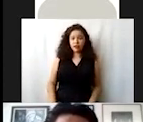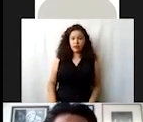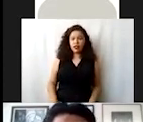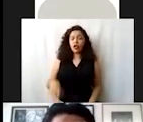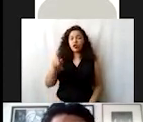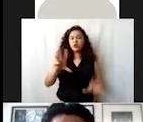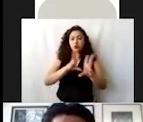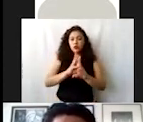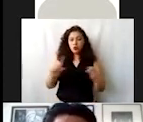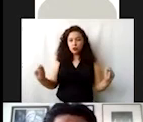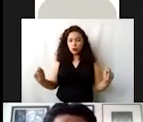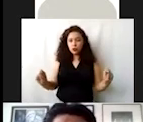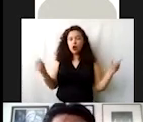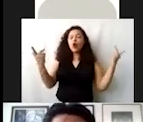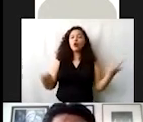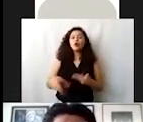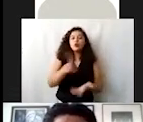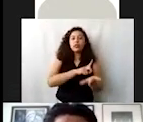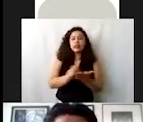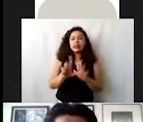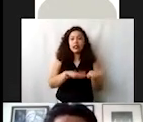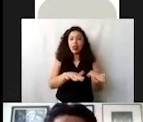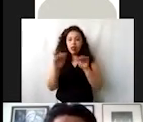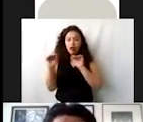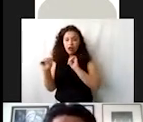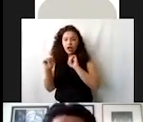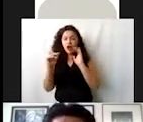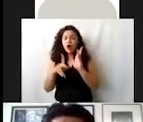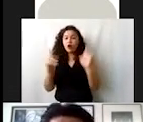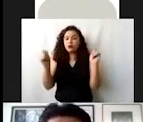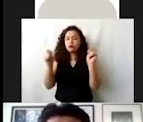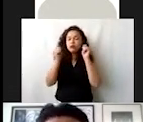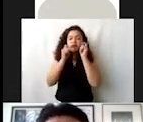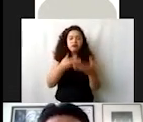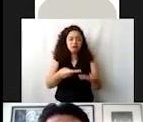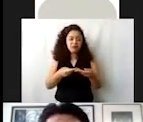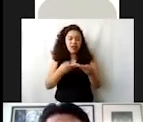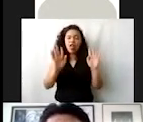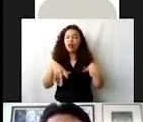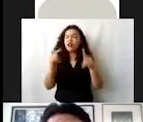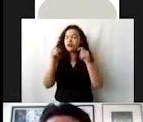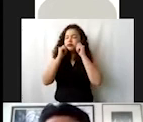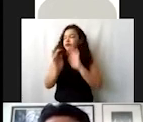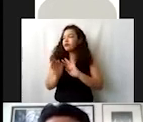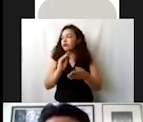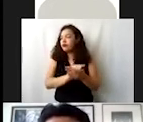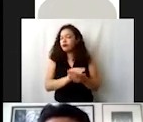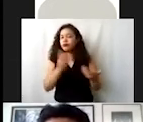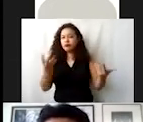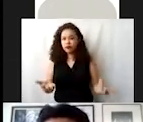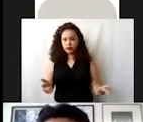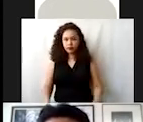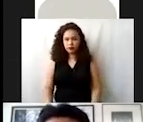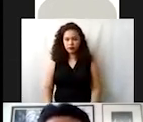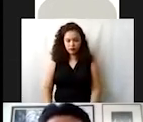desapareces o desocupas tu domicilio o lo ignora, ¿sí? Dentro de sus facultades